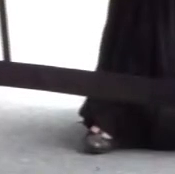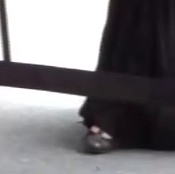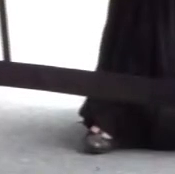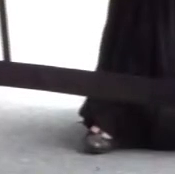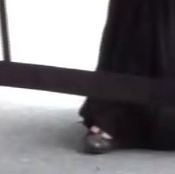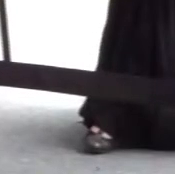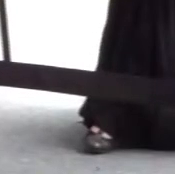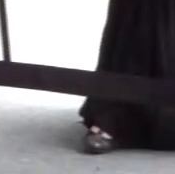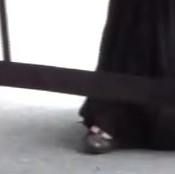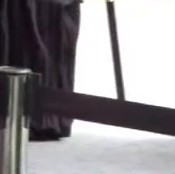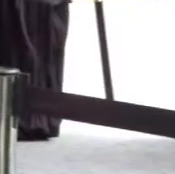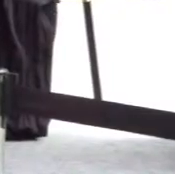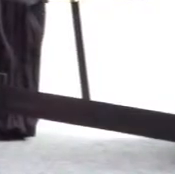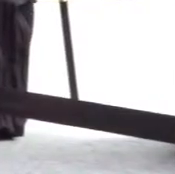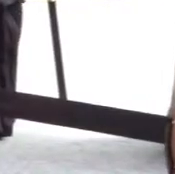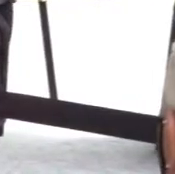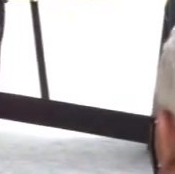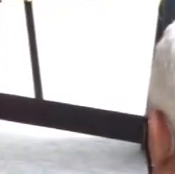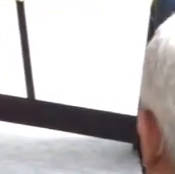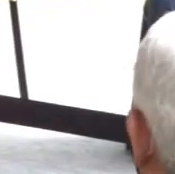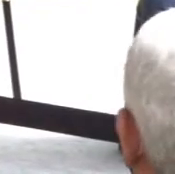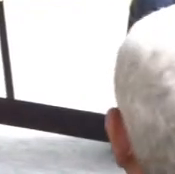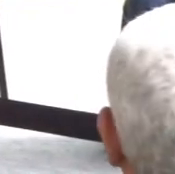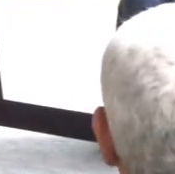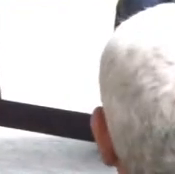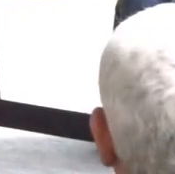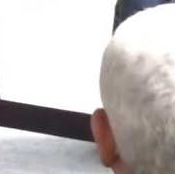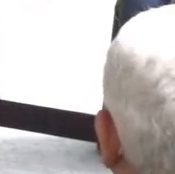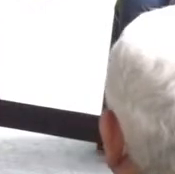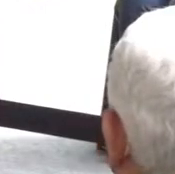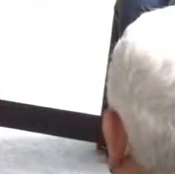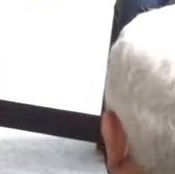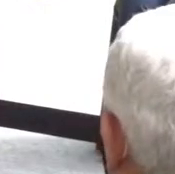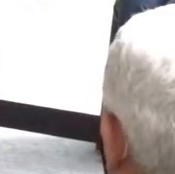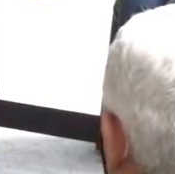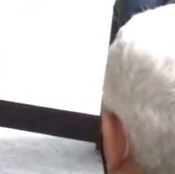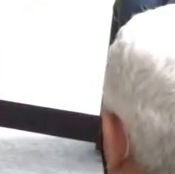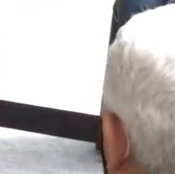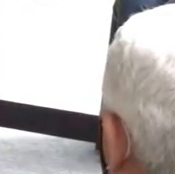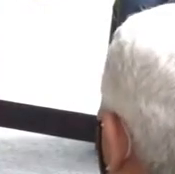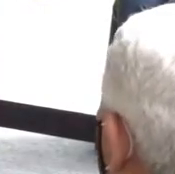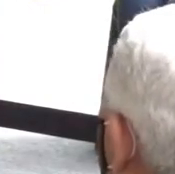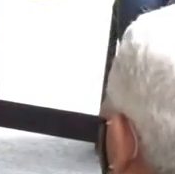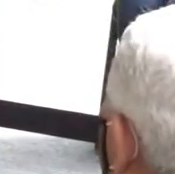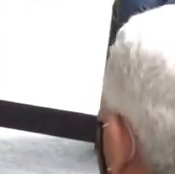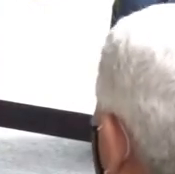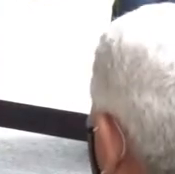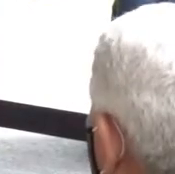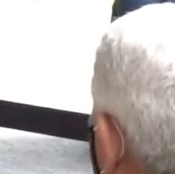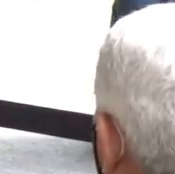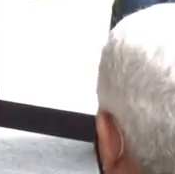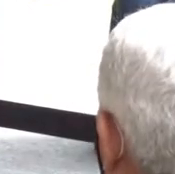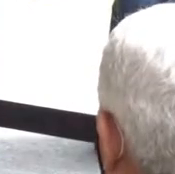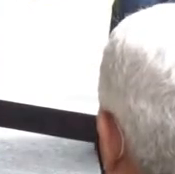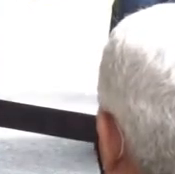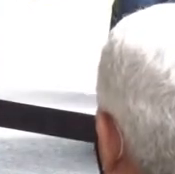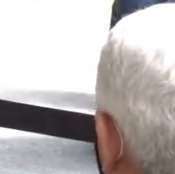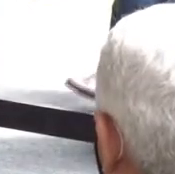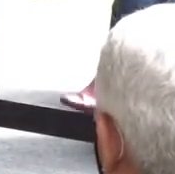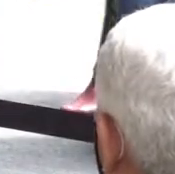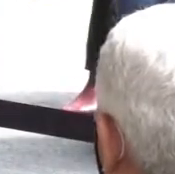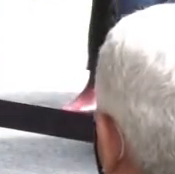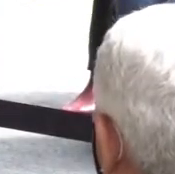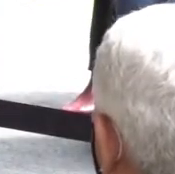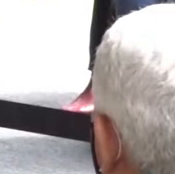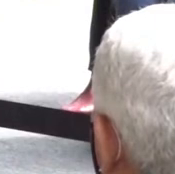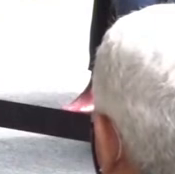Agradecemos la participación de la Secretaria del Medio Ambiente de la Ciudad de México, doctora Marina Robles García. Tiene la palabra la jefa de